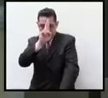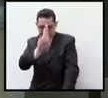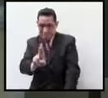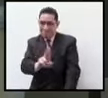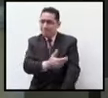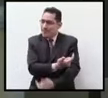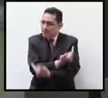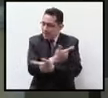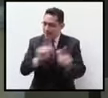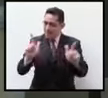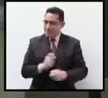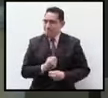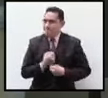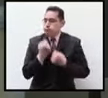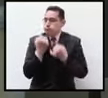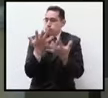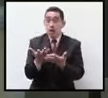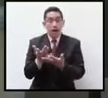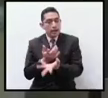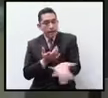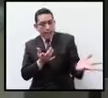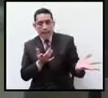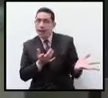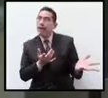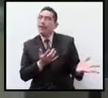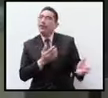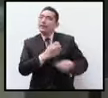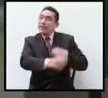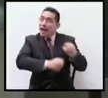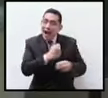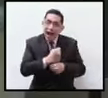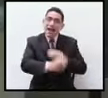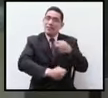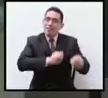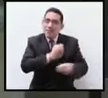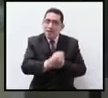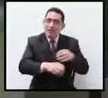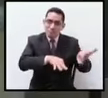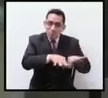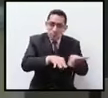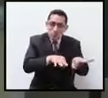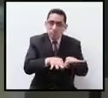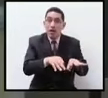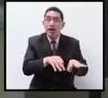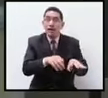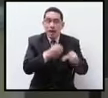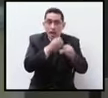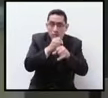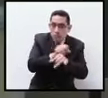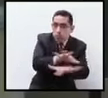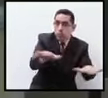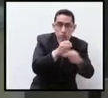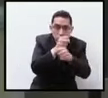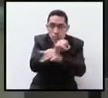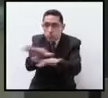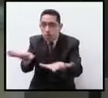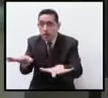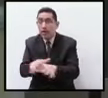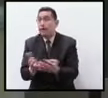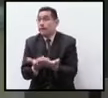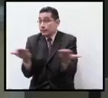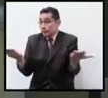expresión de quienes por años se han dedicado a la labor de informar estoy seguro de